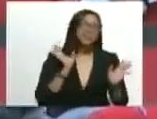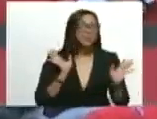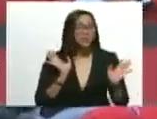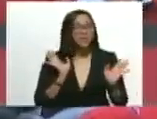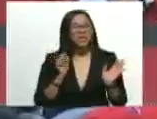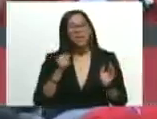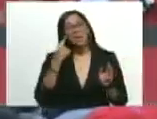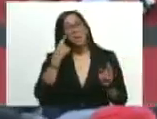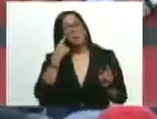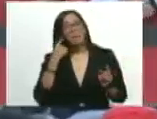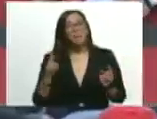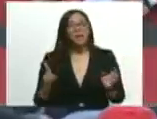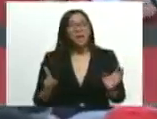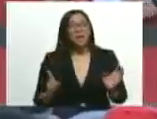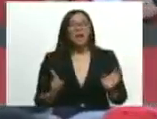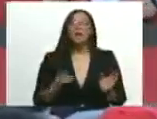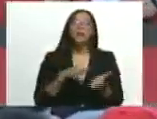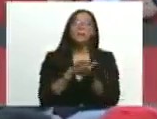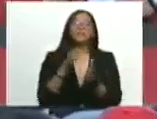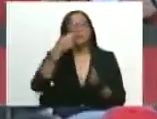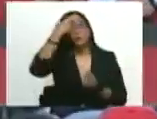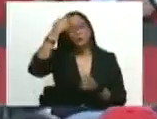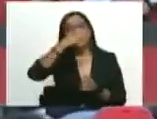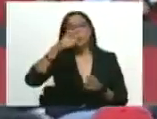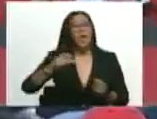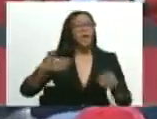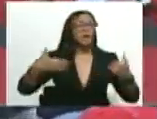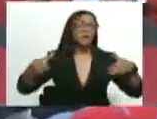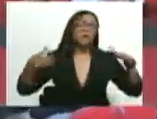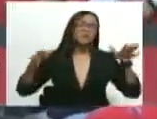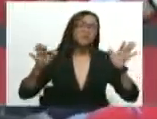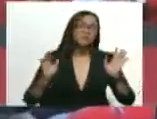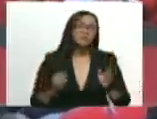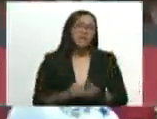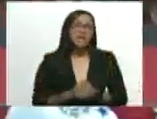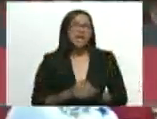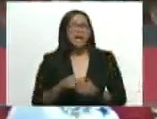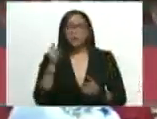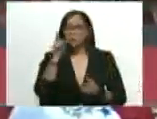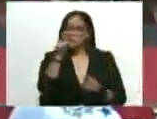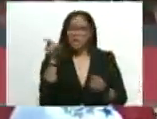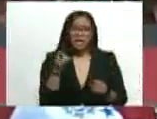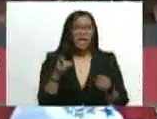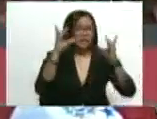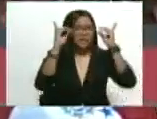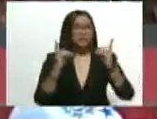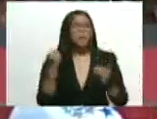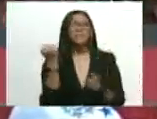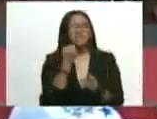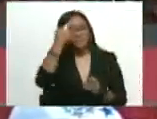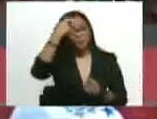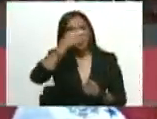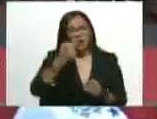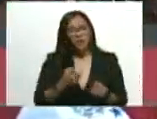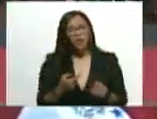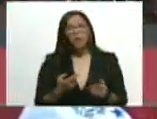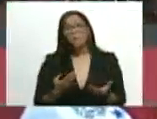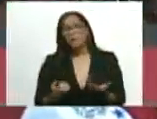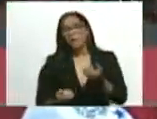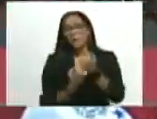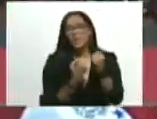Sencillamente lo que pasa con sus pueblos han decidido aniquilar a sus pueblos para favorecer los intereses